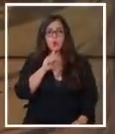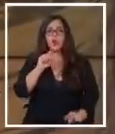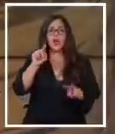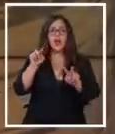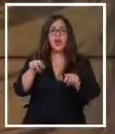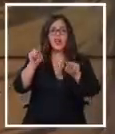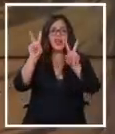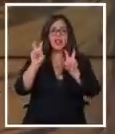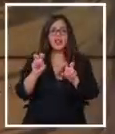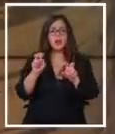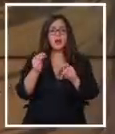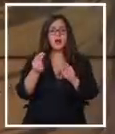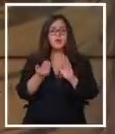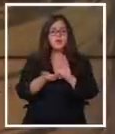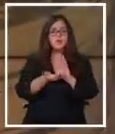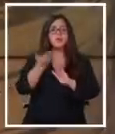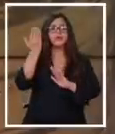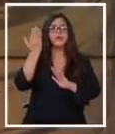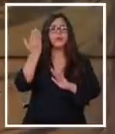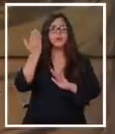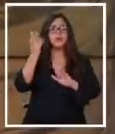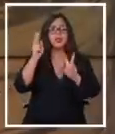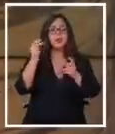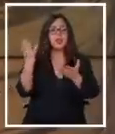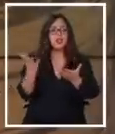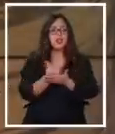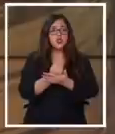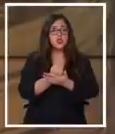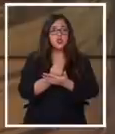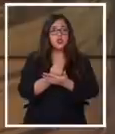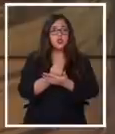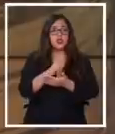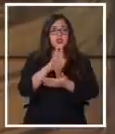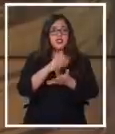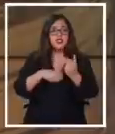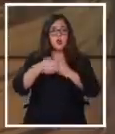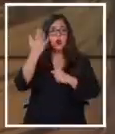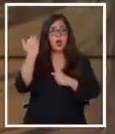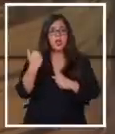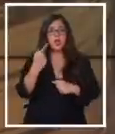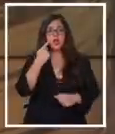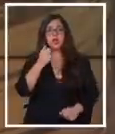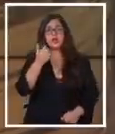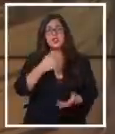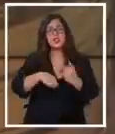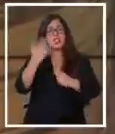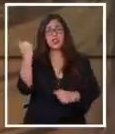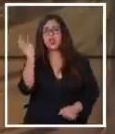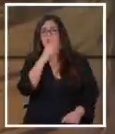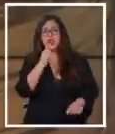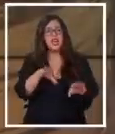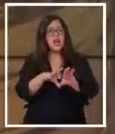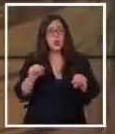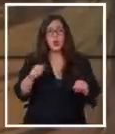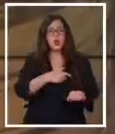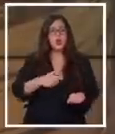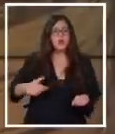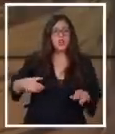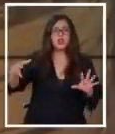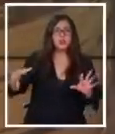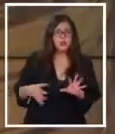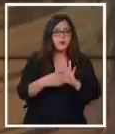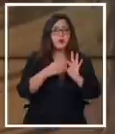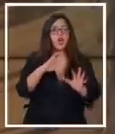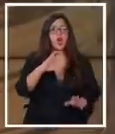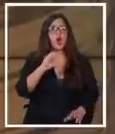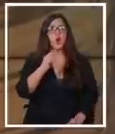el alza más sustantiva que ha habido en materia de salario mínimo si mal no recuerdo los últimos 25 años y hace 6 años que no había acuerdos del gobierno con la central hace